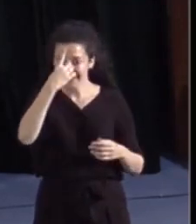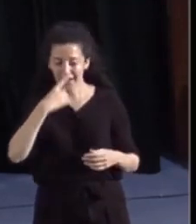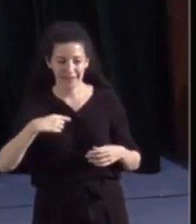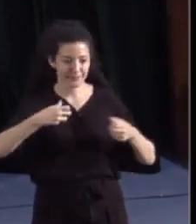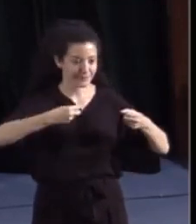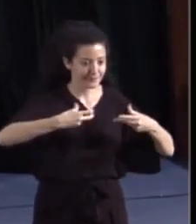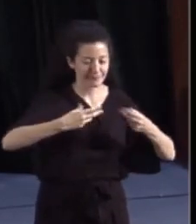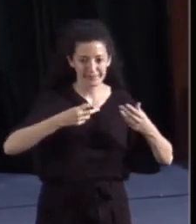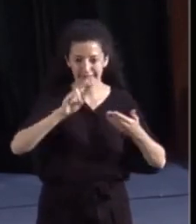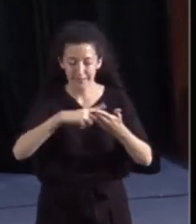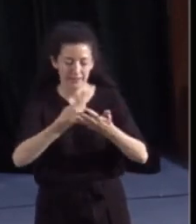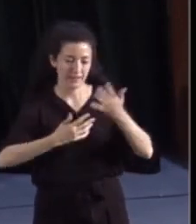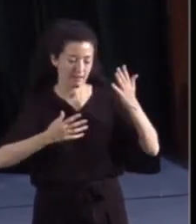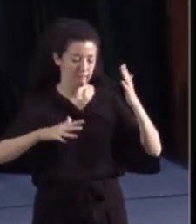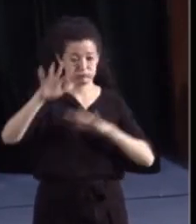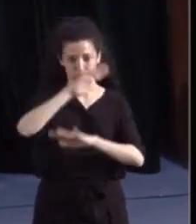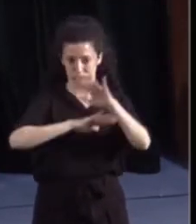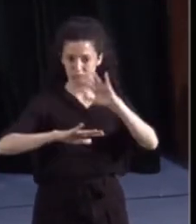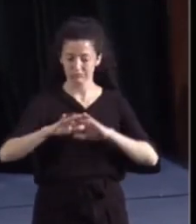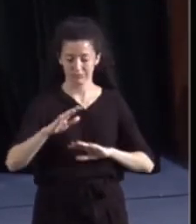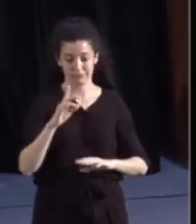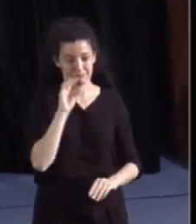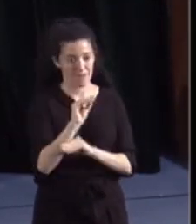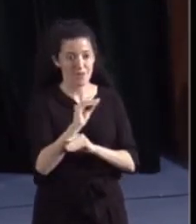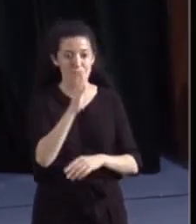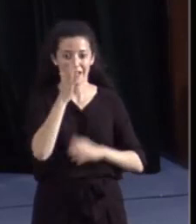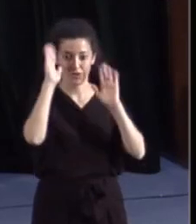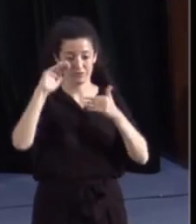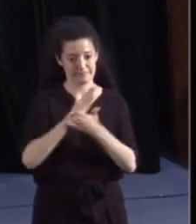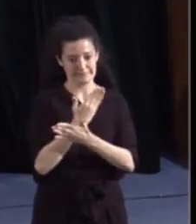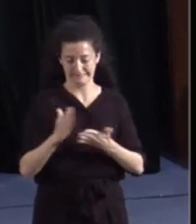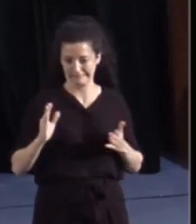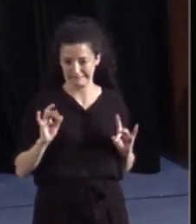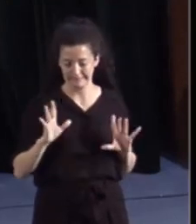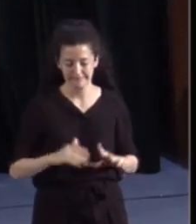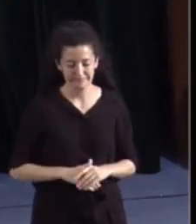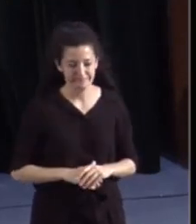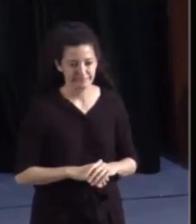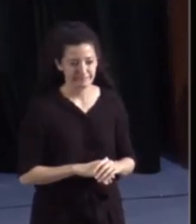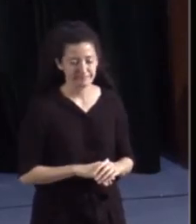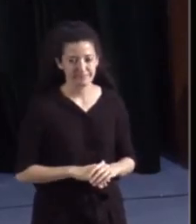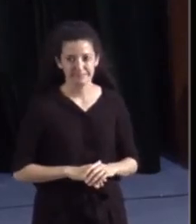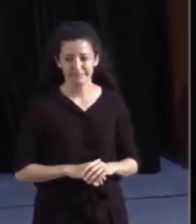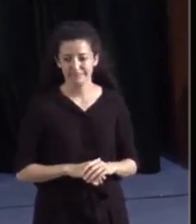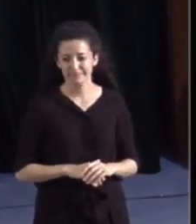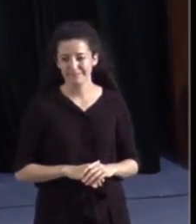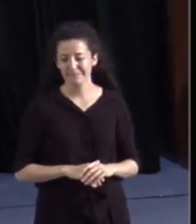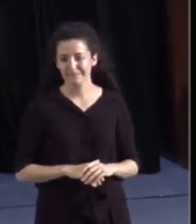de signos, pero también al contenido visual, que es el que me va a dar la